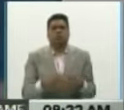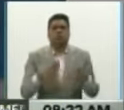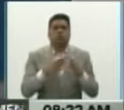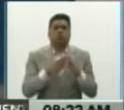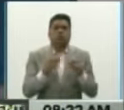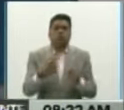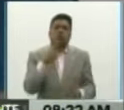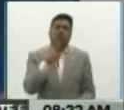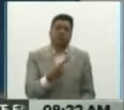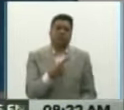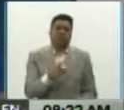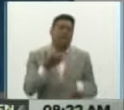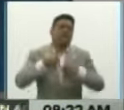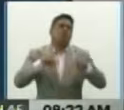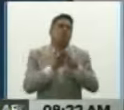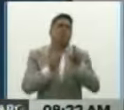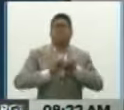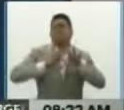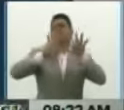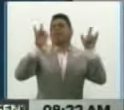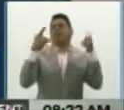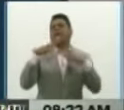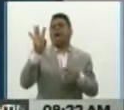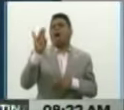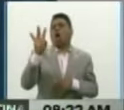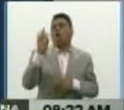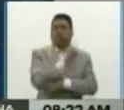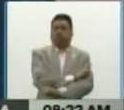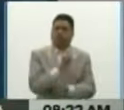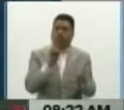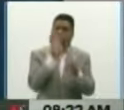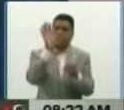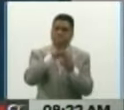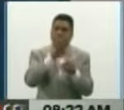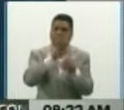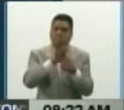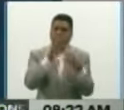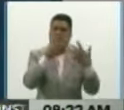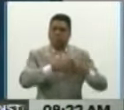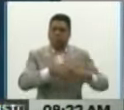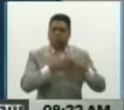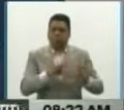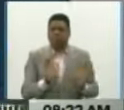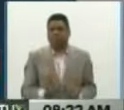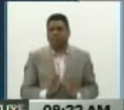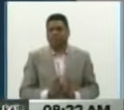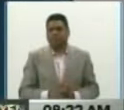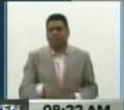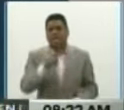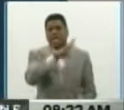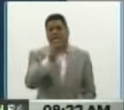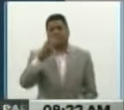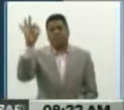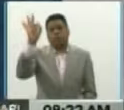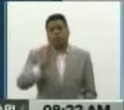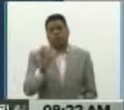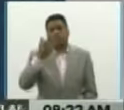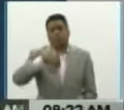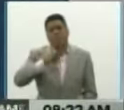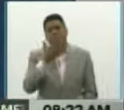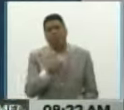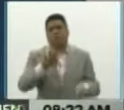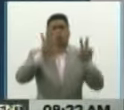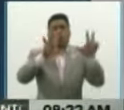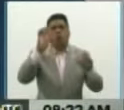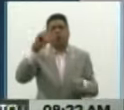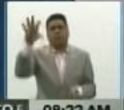vislumbra, lo que brilla, es oro. Dentro de Empresas Polar estamos pasando los trabajadores de un 100%, podemos decir el 80%,